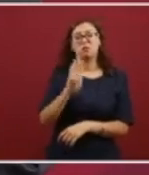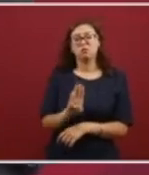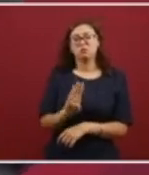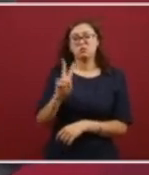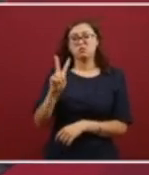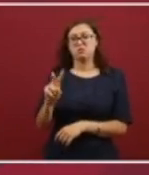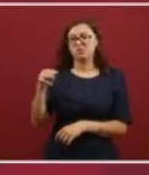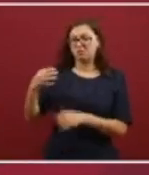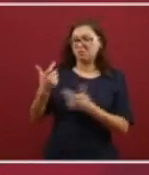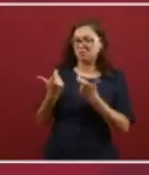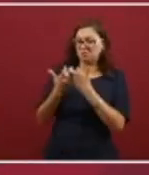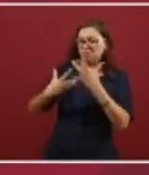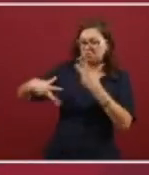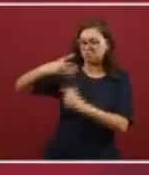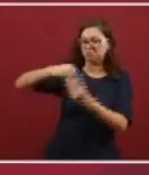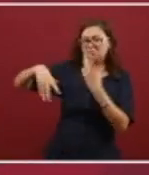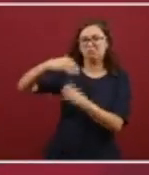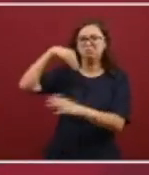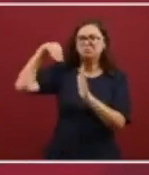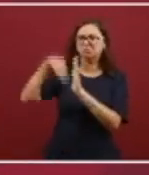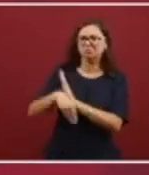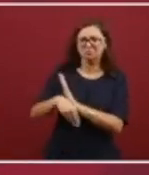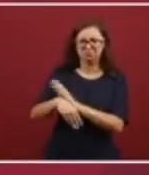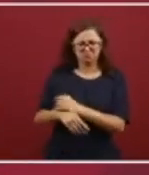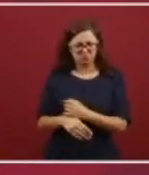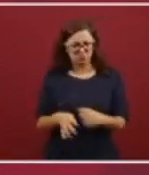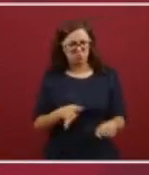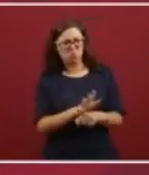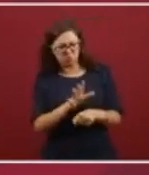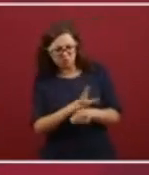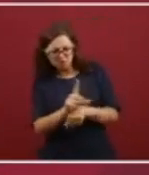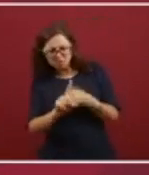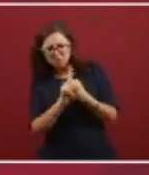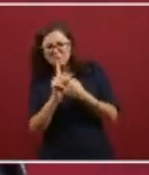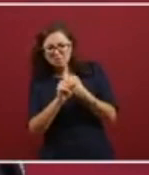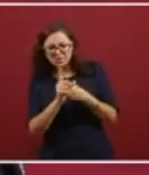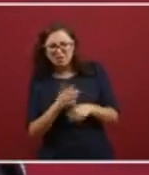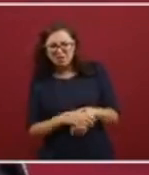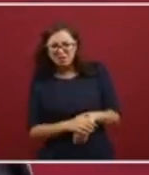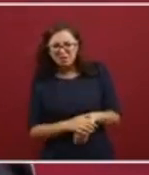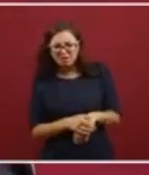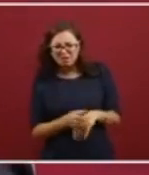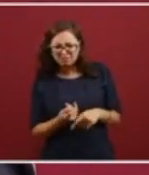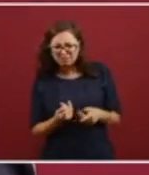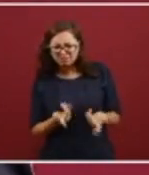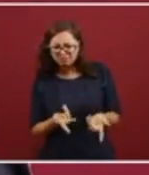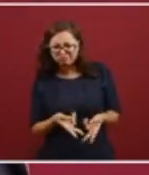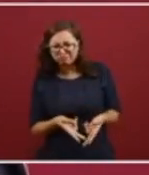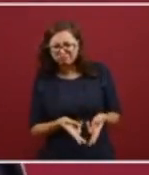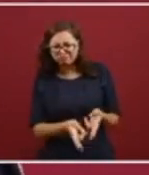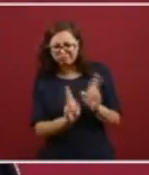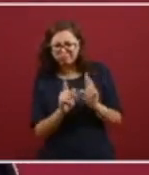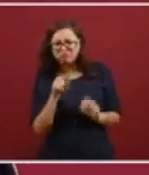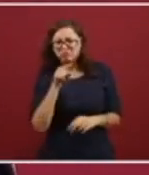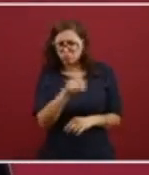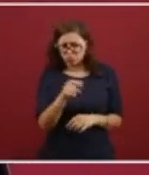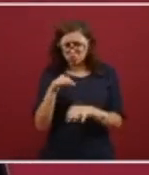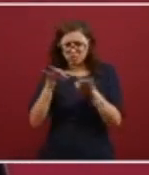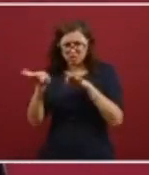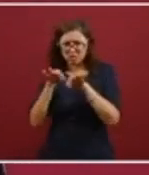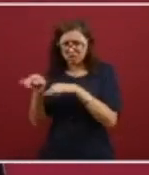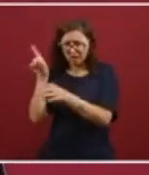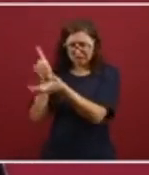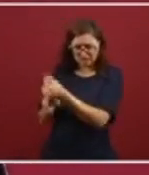¿Y a ti qué te importa si se cae la bolsa de valores? Si tú tienes otro tipo de trabajo. Ah, no, pero